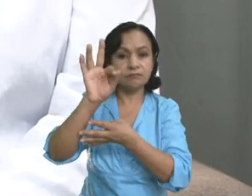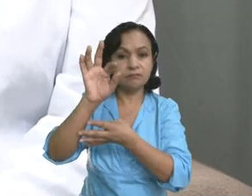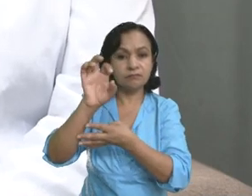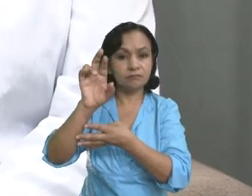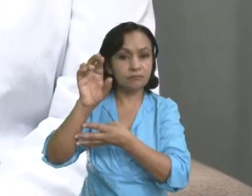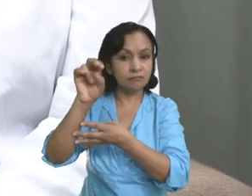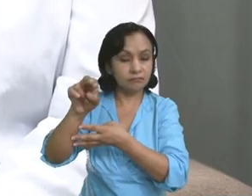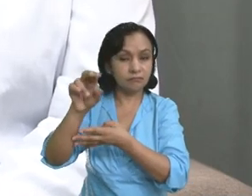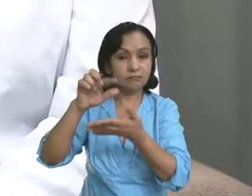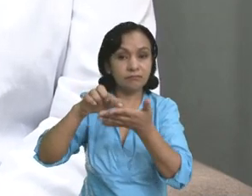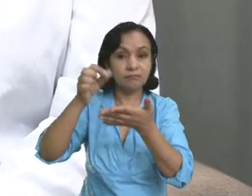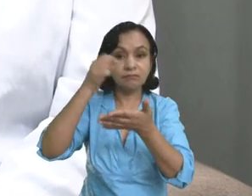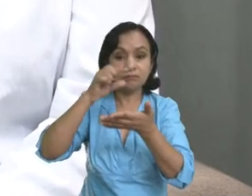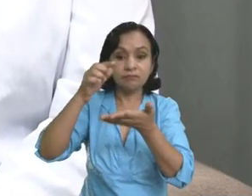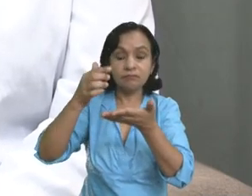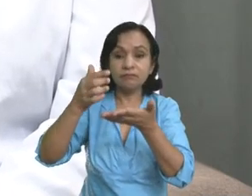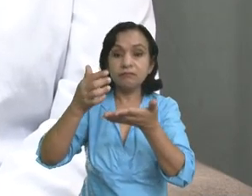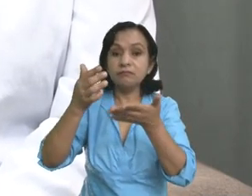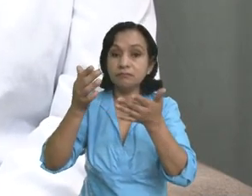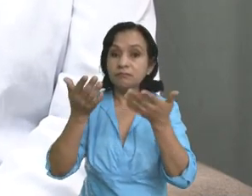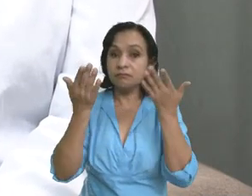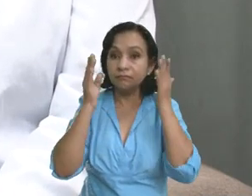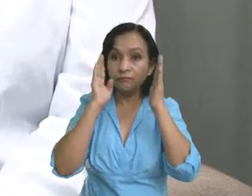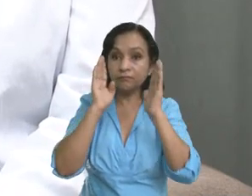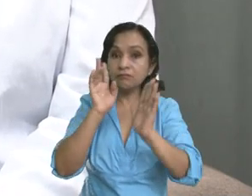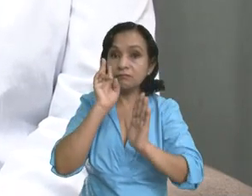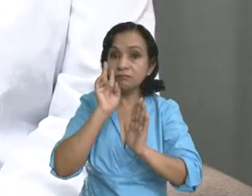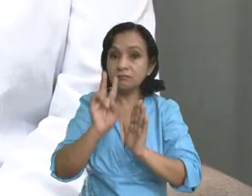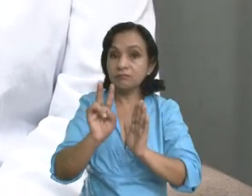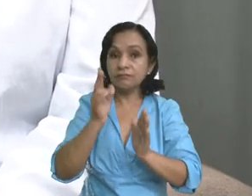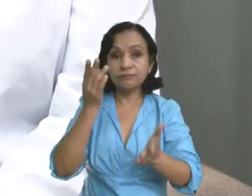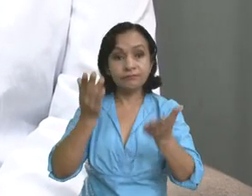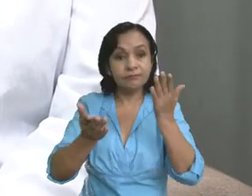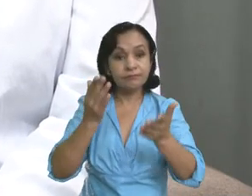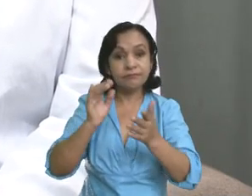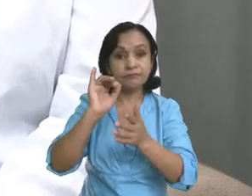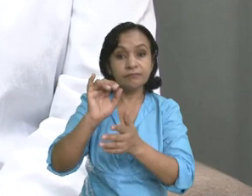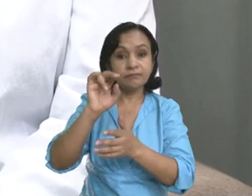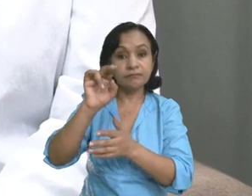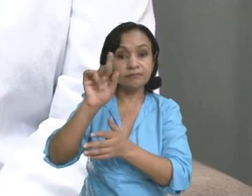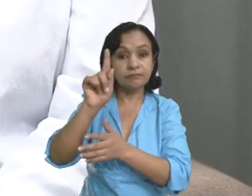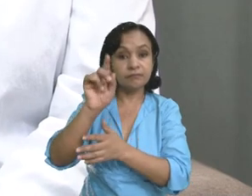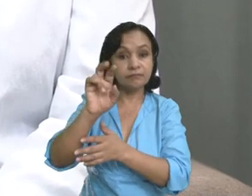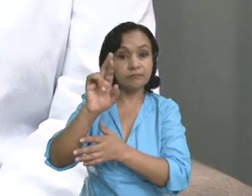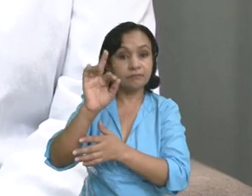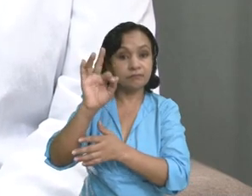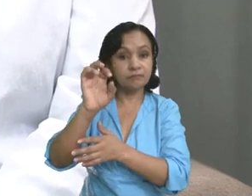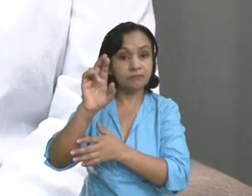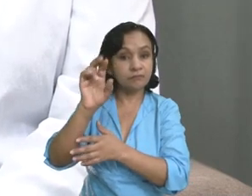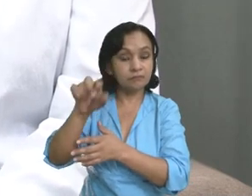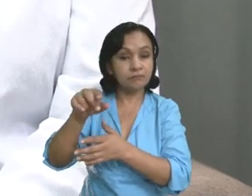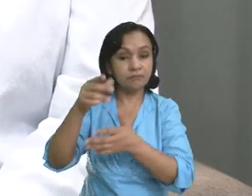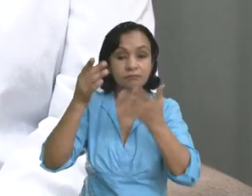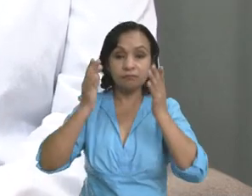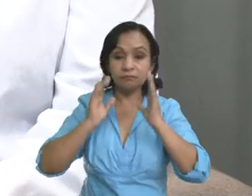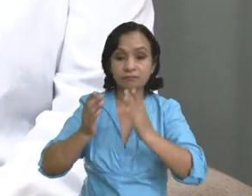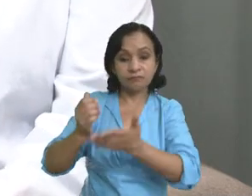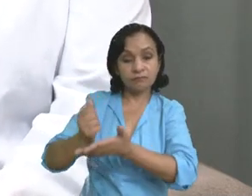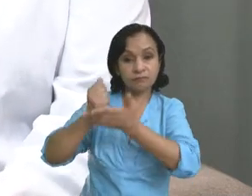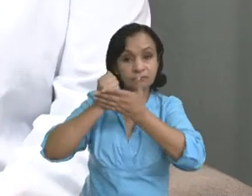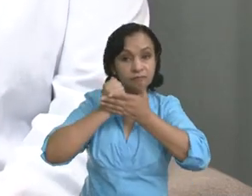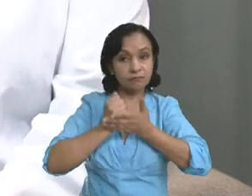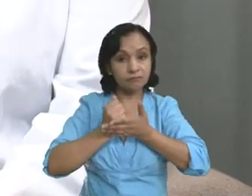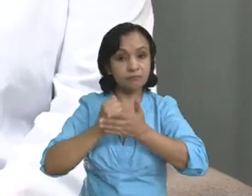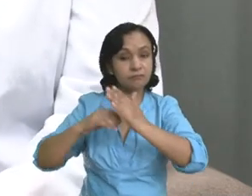que tiene una gran expectativa, ¿no? ¿Qué pasa con el interferón? El interferón es una molécula que produce el propio cuerpo ante